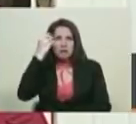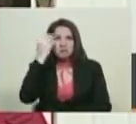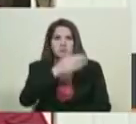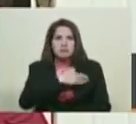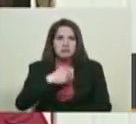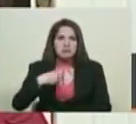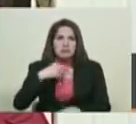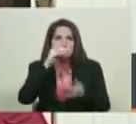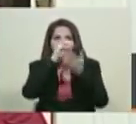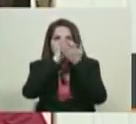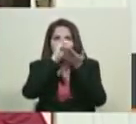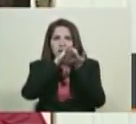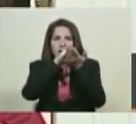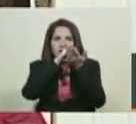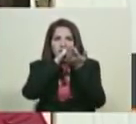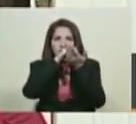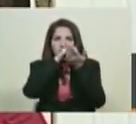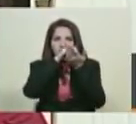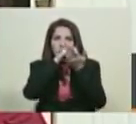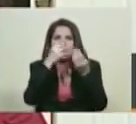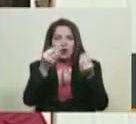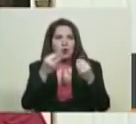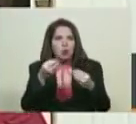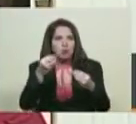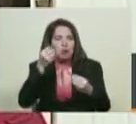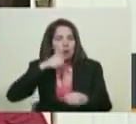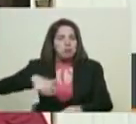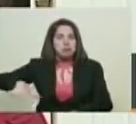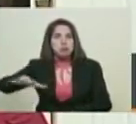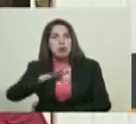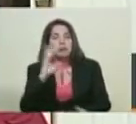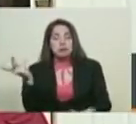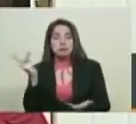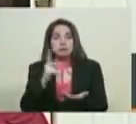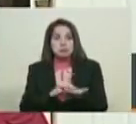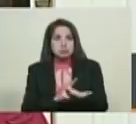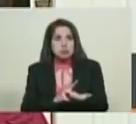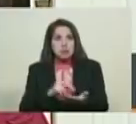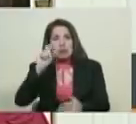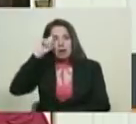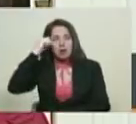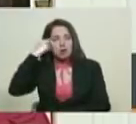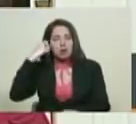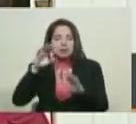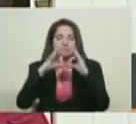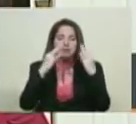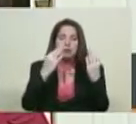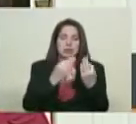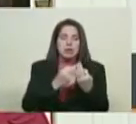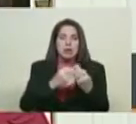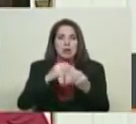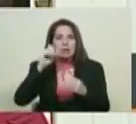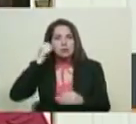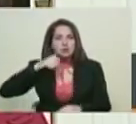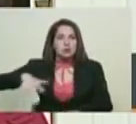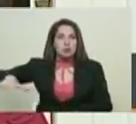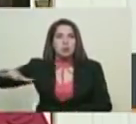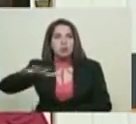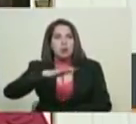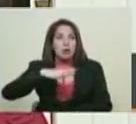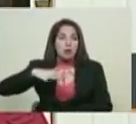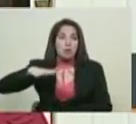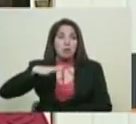pueblos para recorrer sus calles, para recordar su infancia, para abrazar su bandera